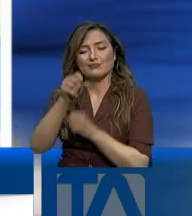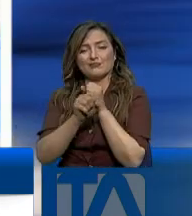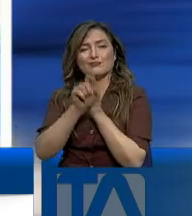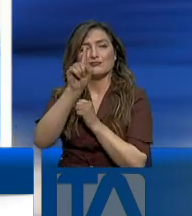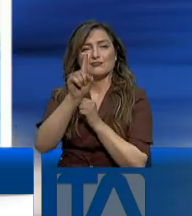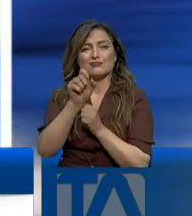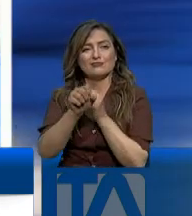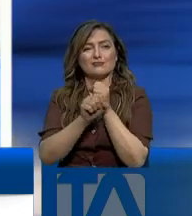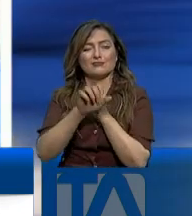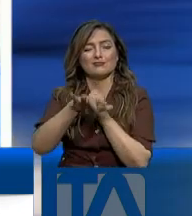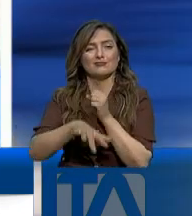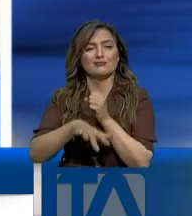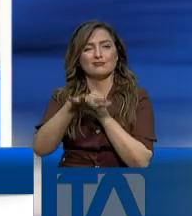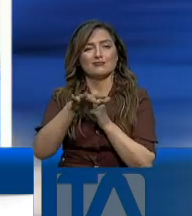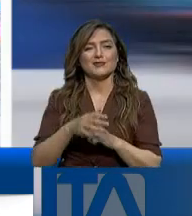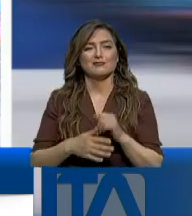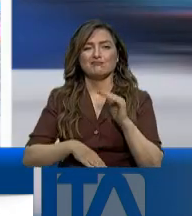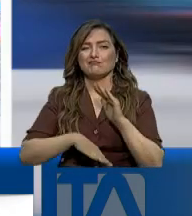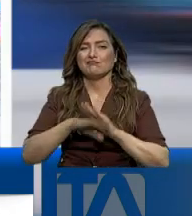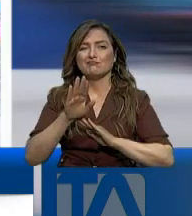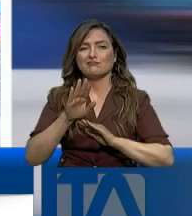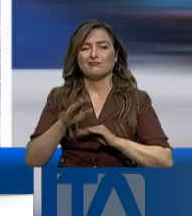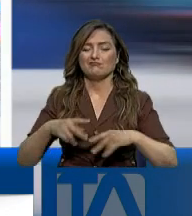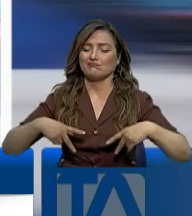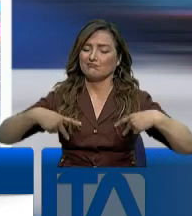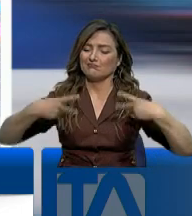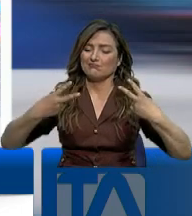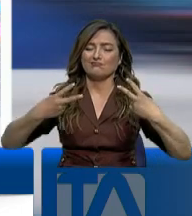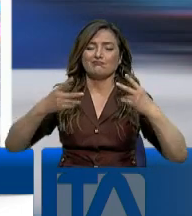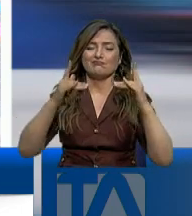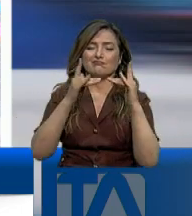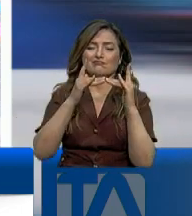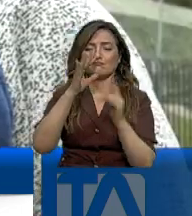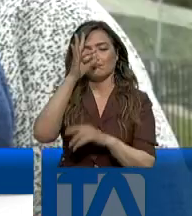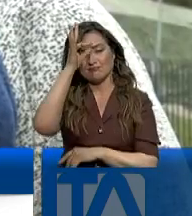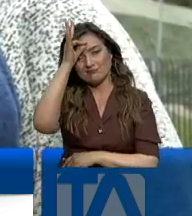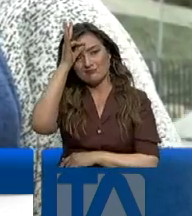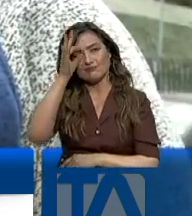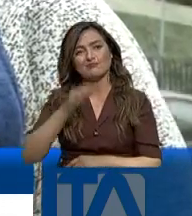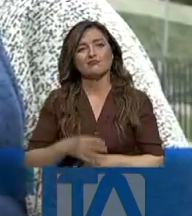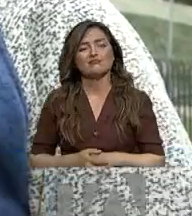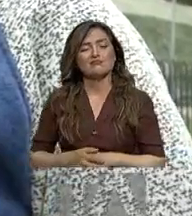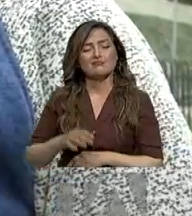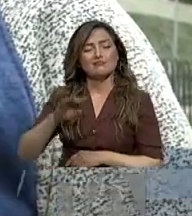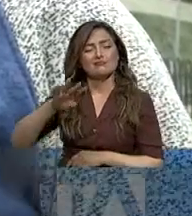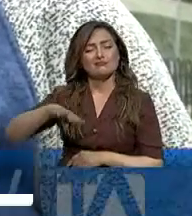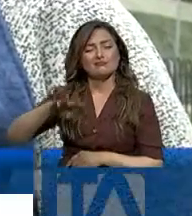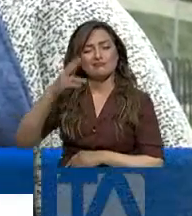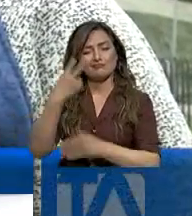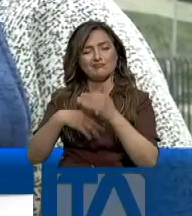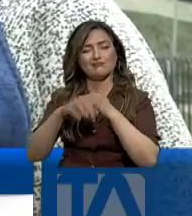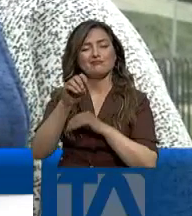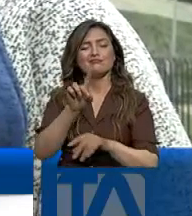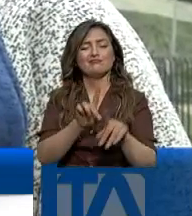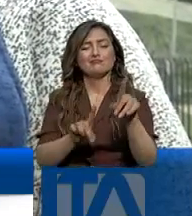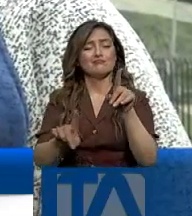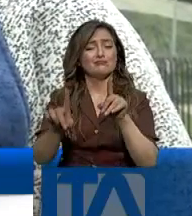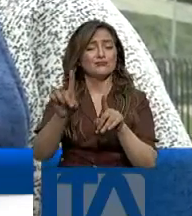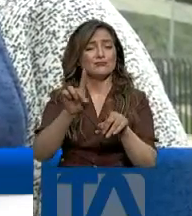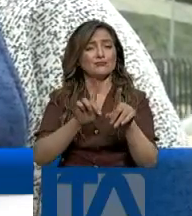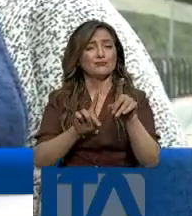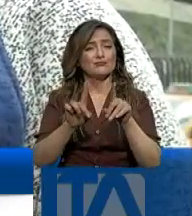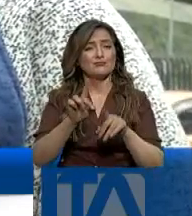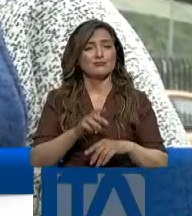un año y cinco meses que ha pasado la mayor parte de su vida en la cama de un hospital a los cuatro meses a mi hijo le diagnosticaron